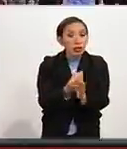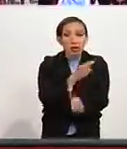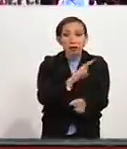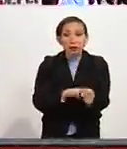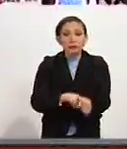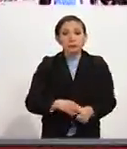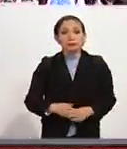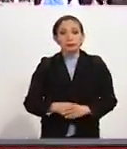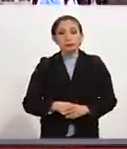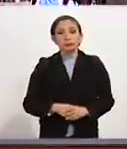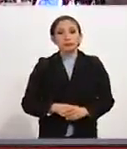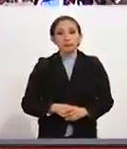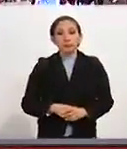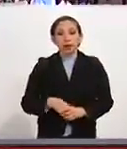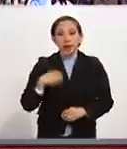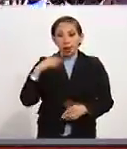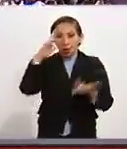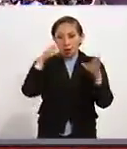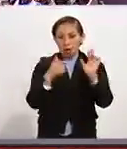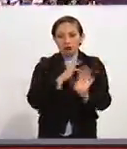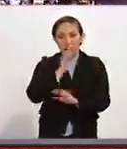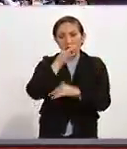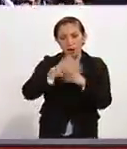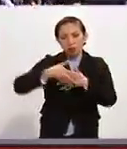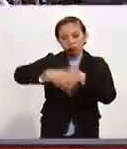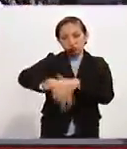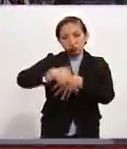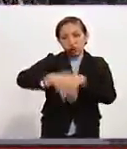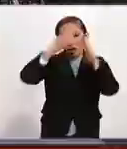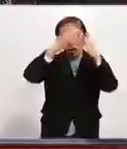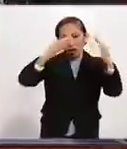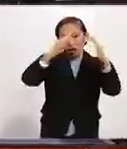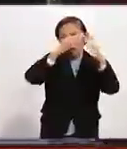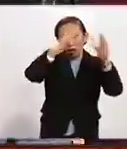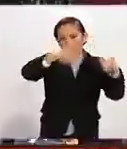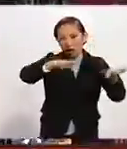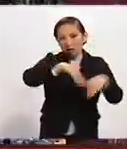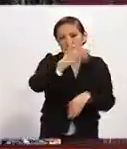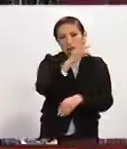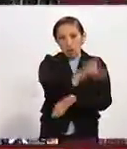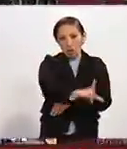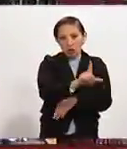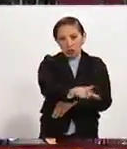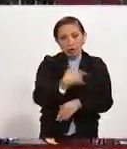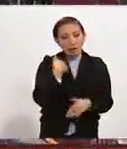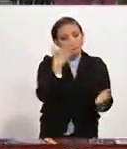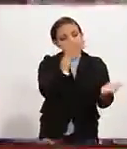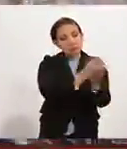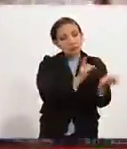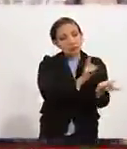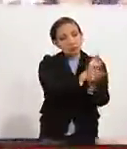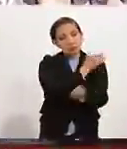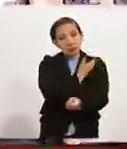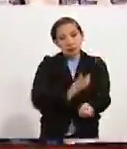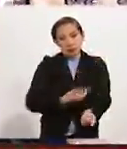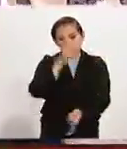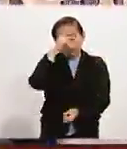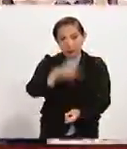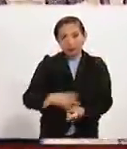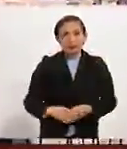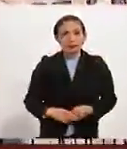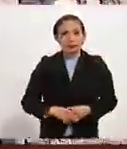normalidad. Los paristas ya anunciaron una marcha a Los Pinos para el lunes. Solicitarán una audiencia con el presidente Peña.